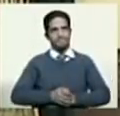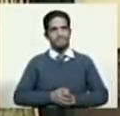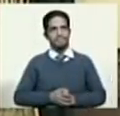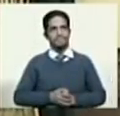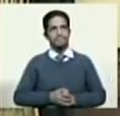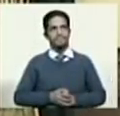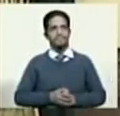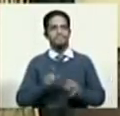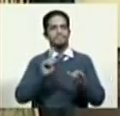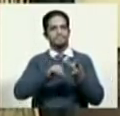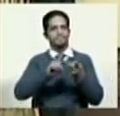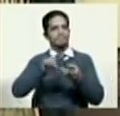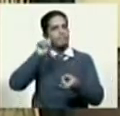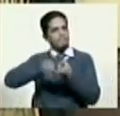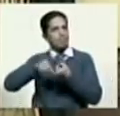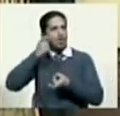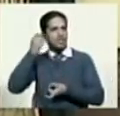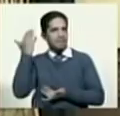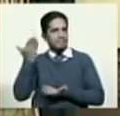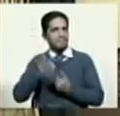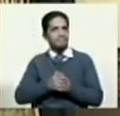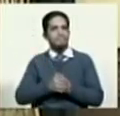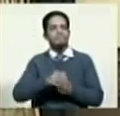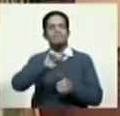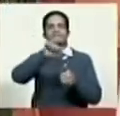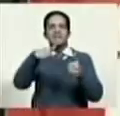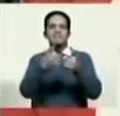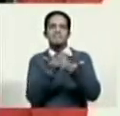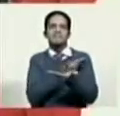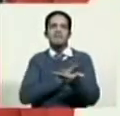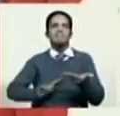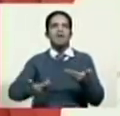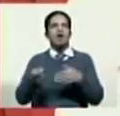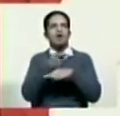primera combatiente, vicepresidentes de gobierno.